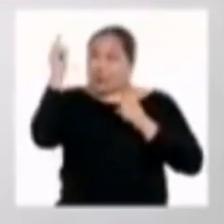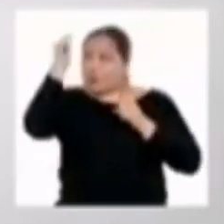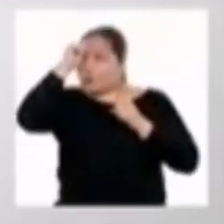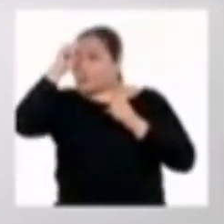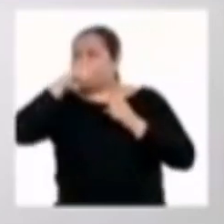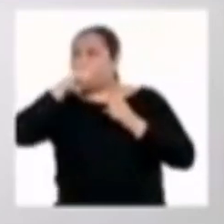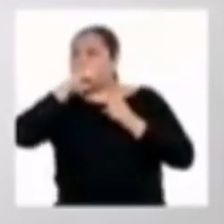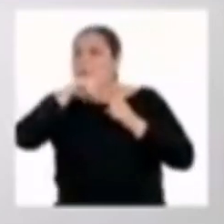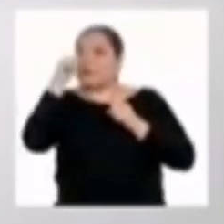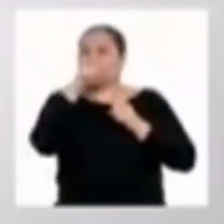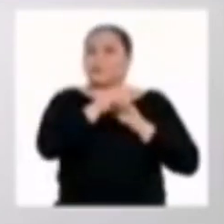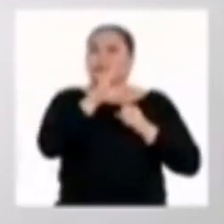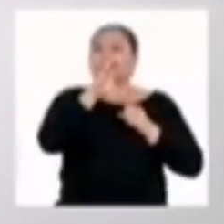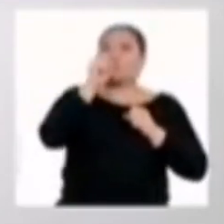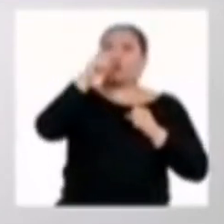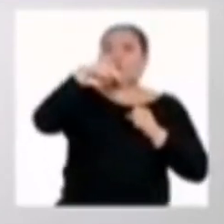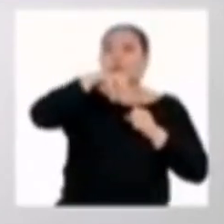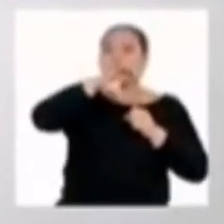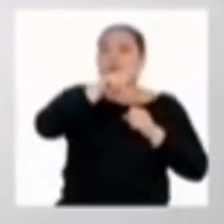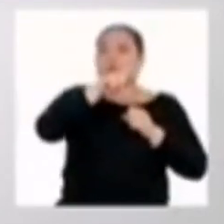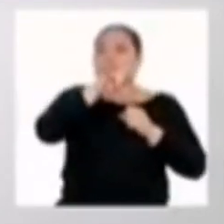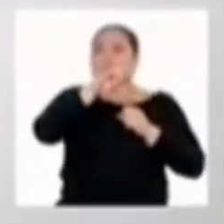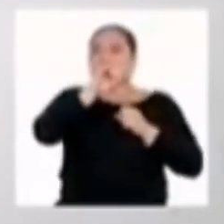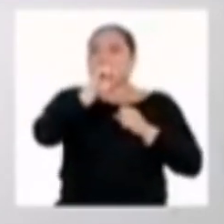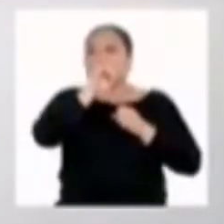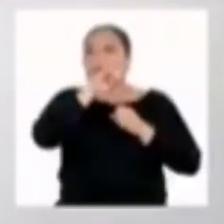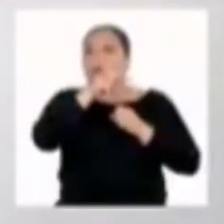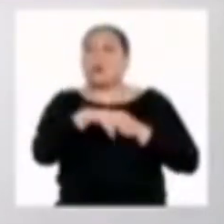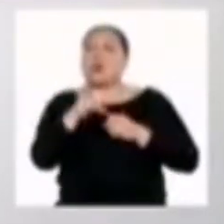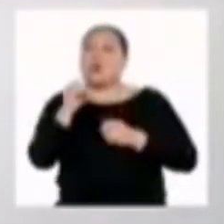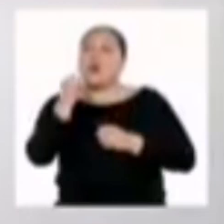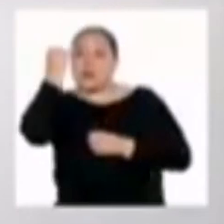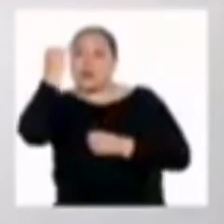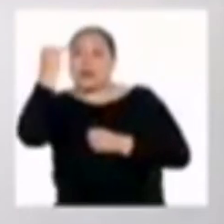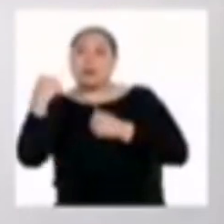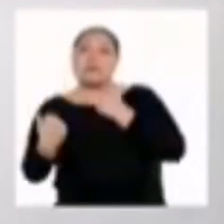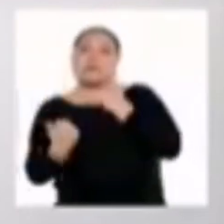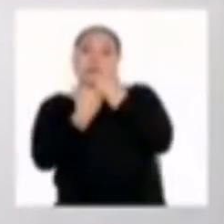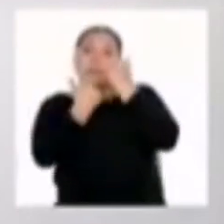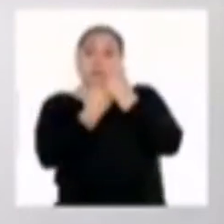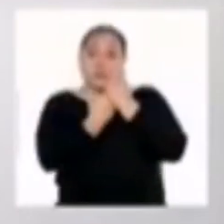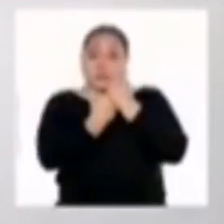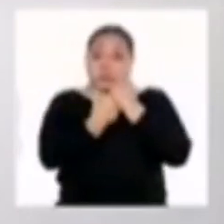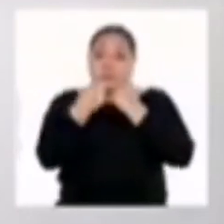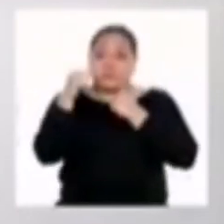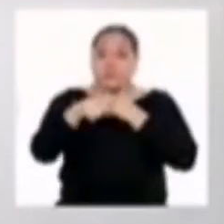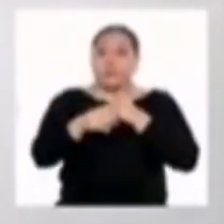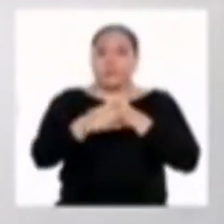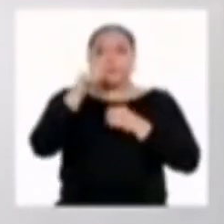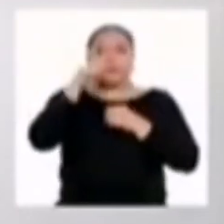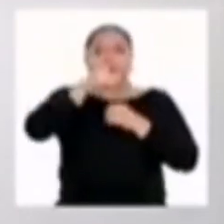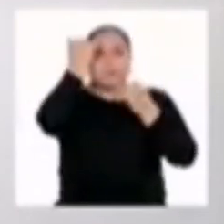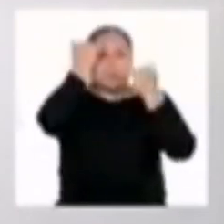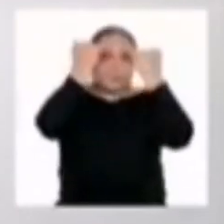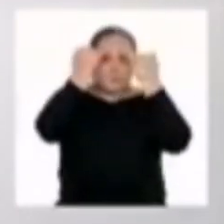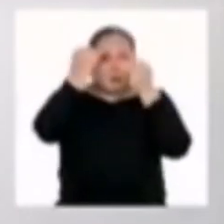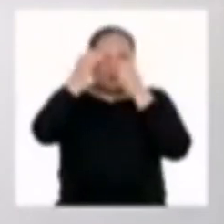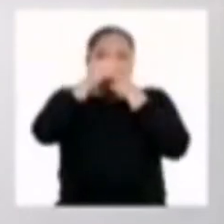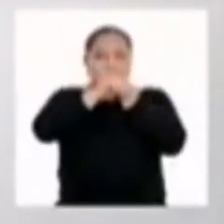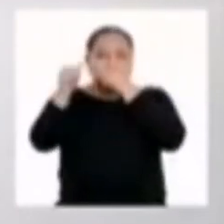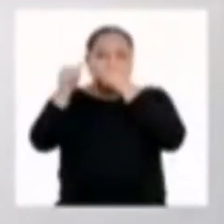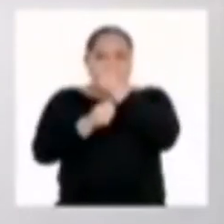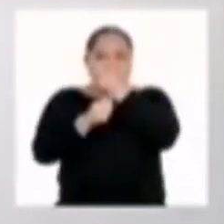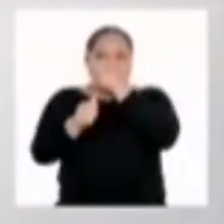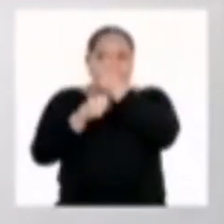teóricos denominan conclusión, y unas ideas de apoyo o fundamento, es decir, ideas